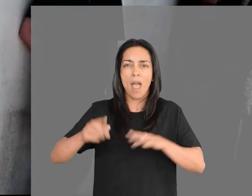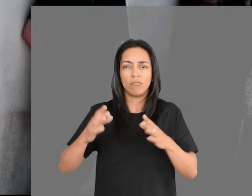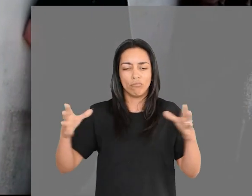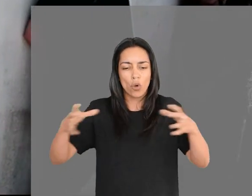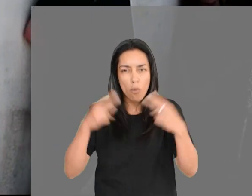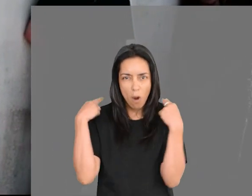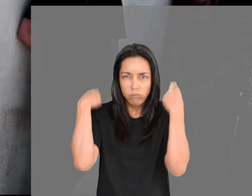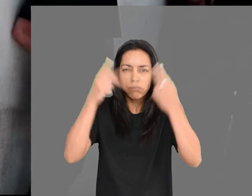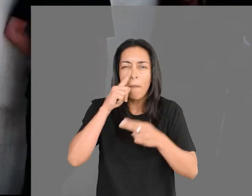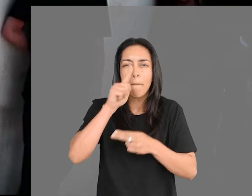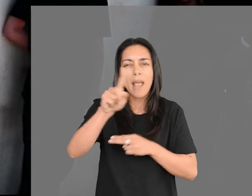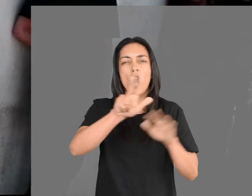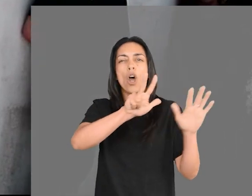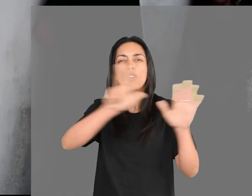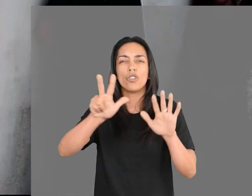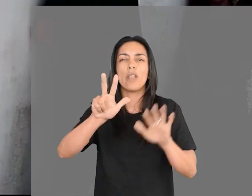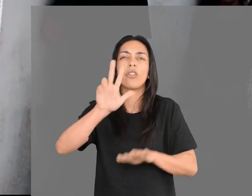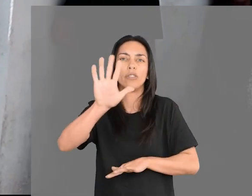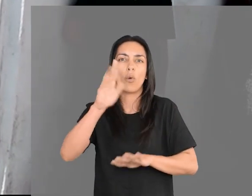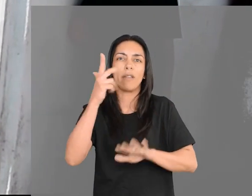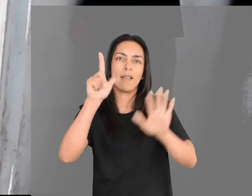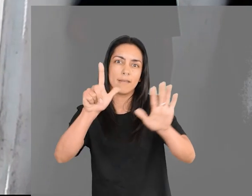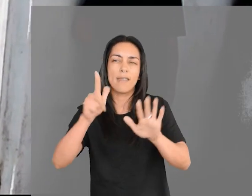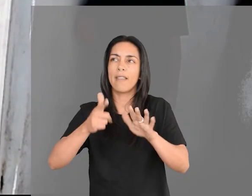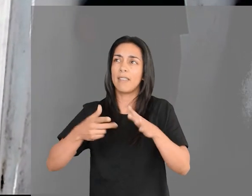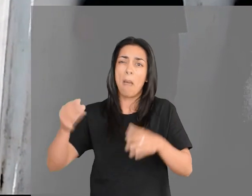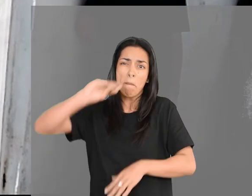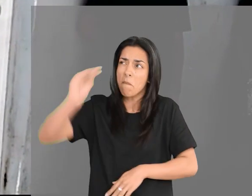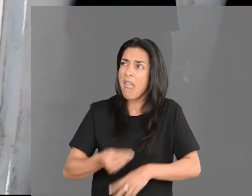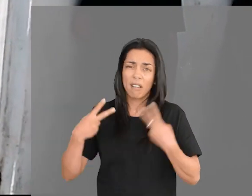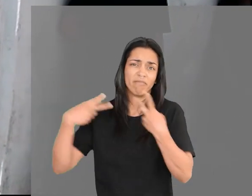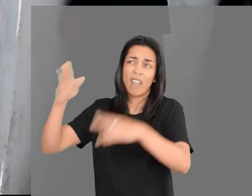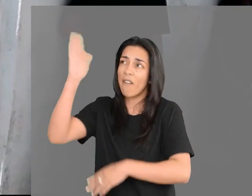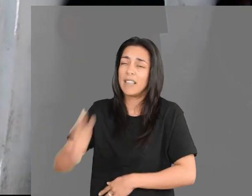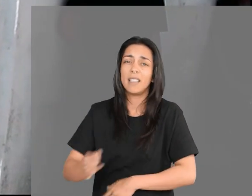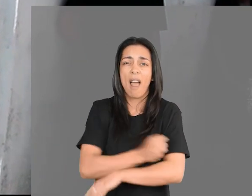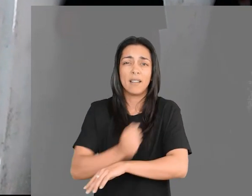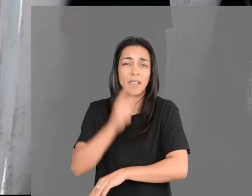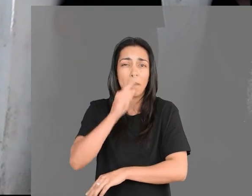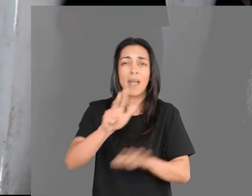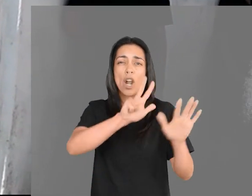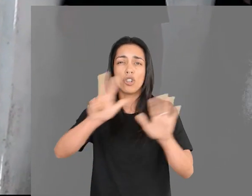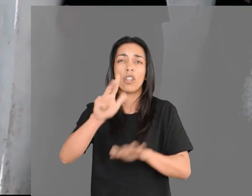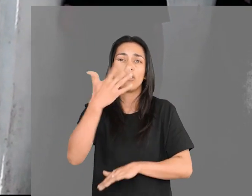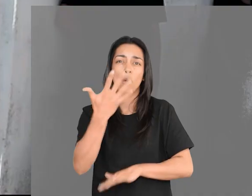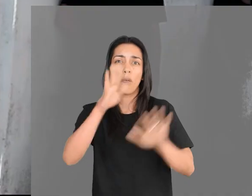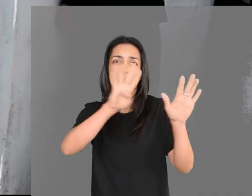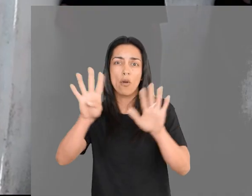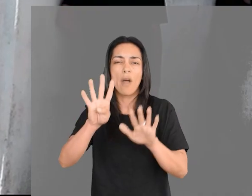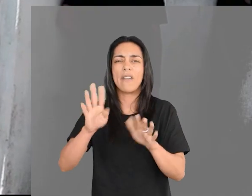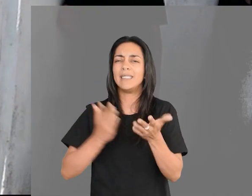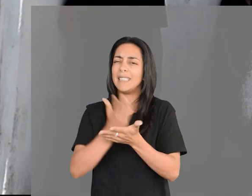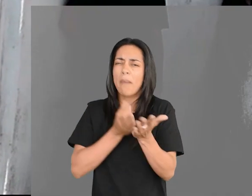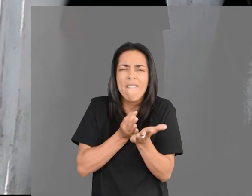fracaso se retiró a Brasil hasta 1859. Hombre fiel a Venancio Flores, triunfó de